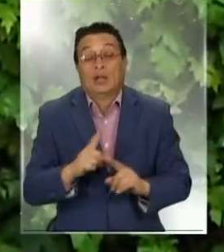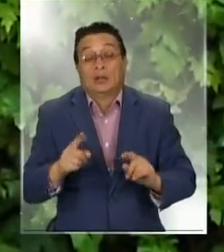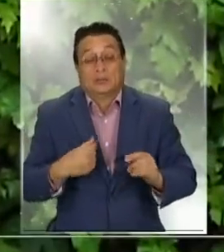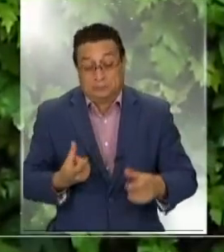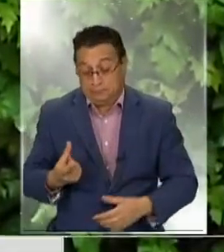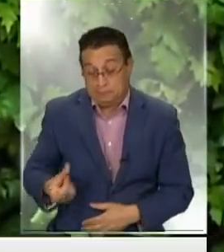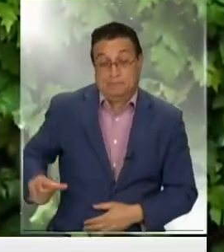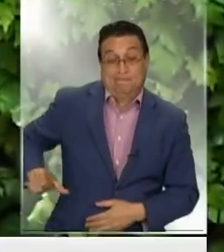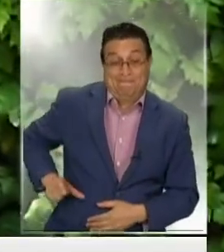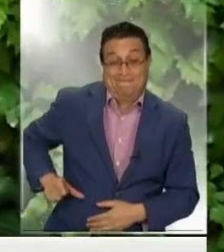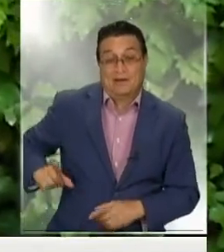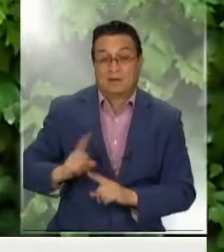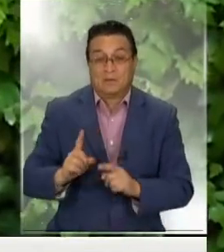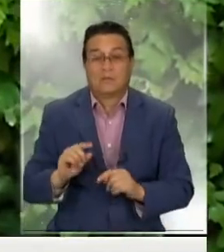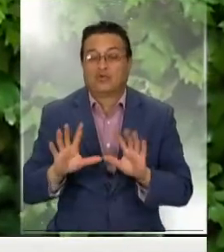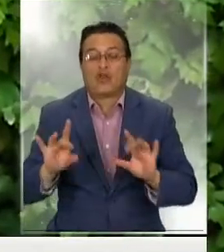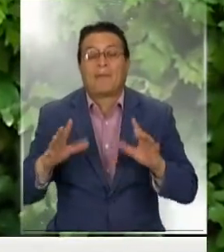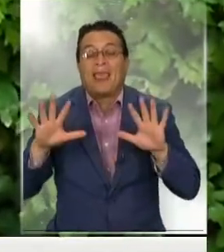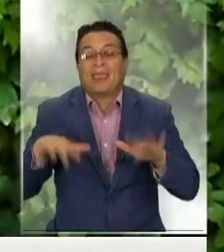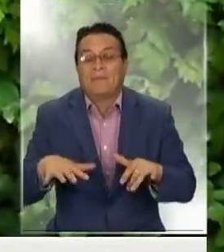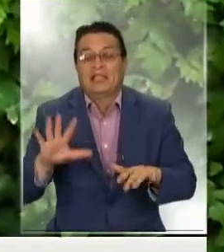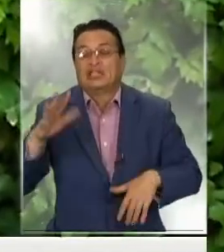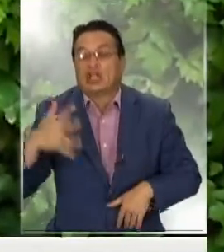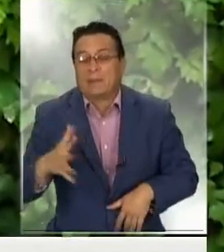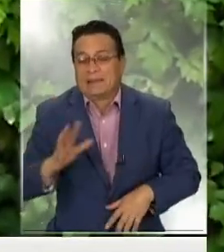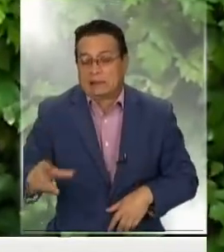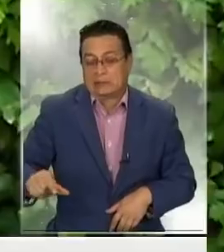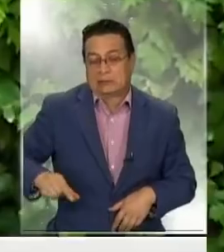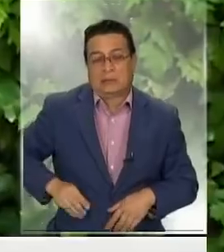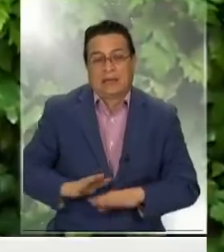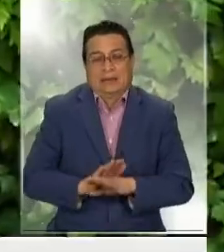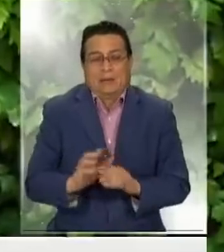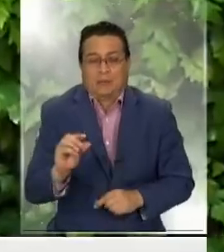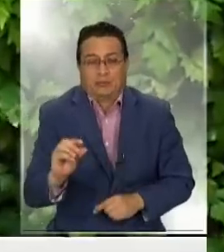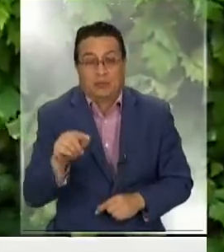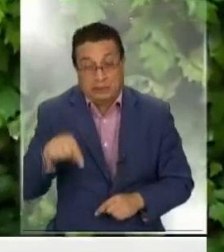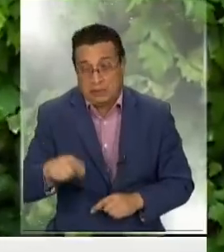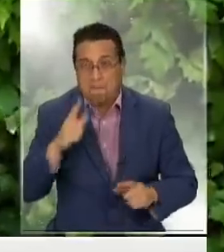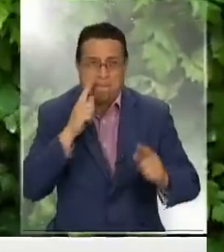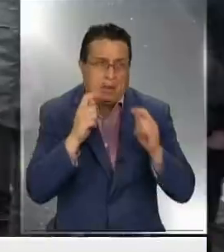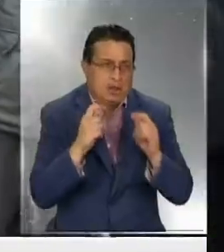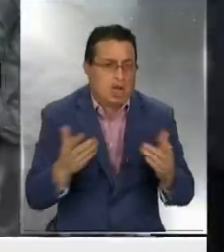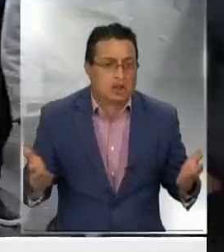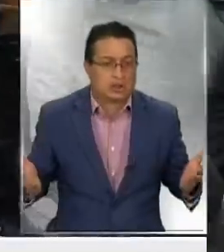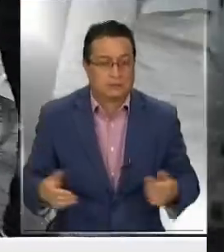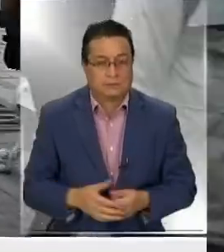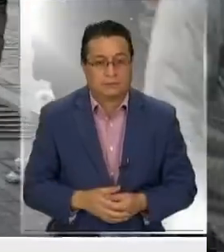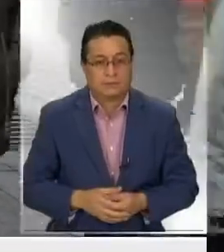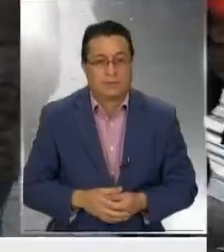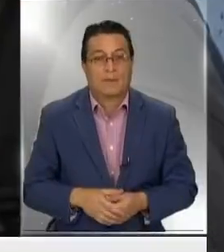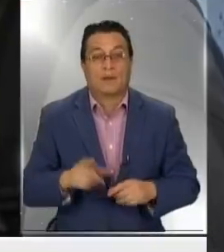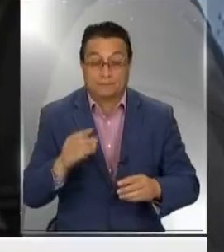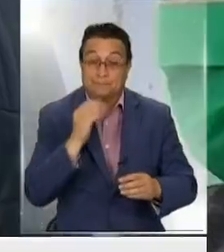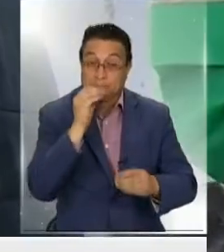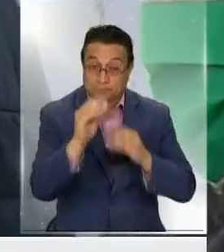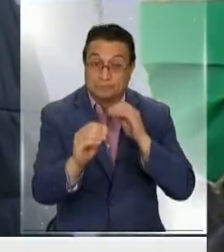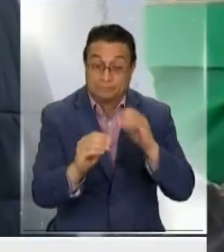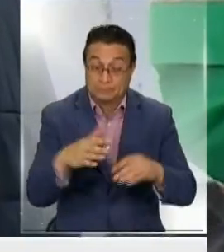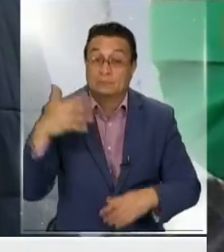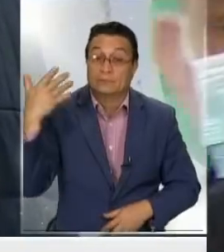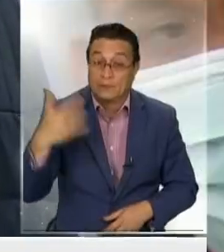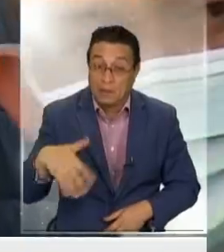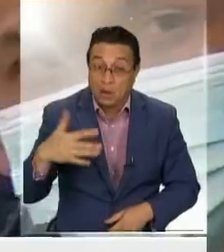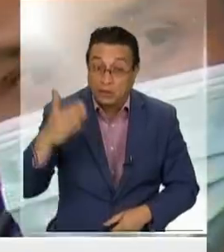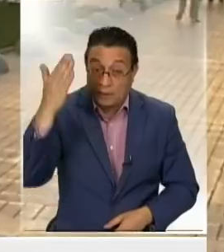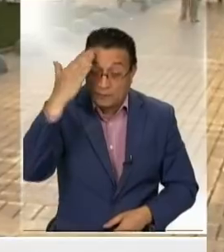tanto efectivo, sino 10.000 pesos, 5.000 pesos, es lo que uno ha traído, porque aquí de verdad que está súper malo. Recomendaciones que pueden ser claves al momento